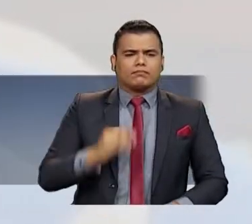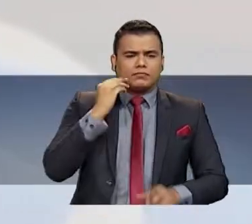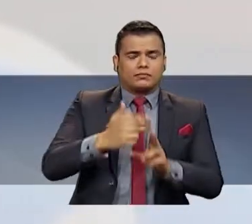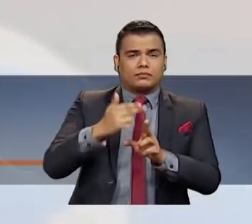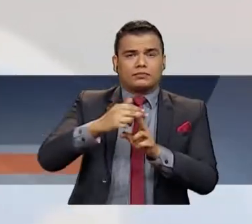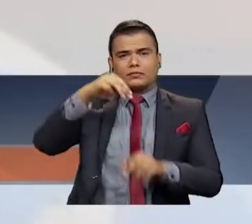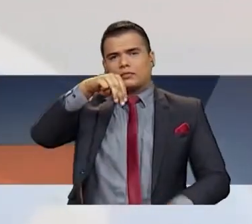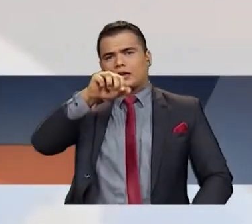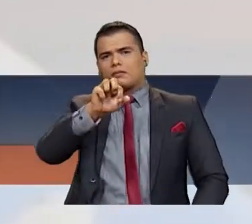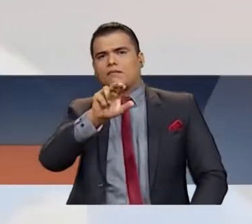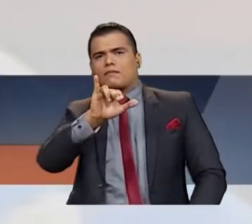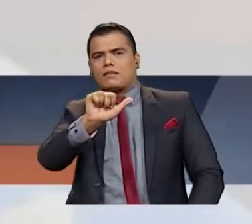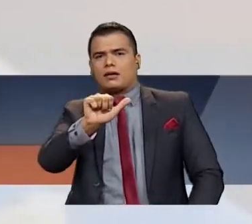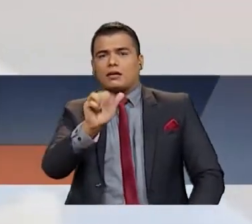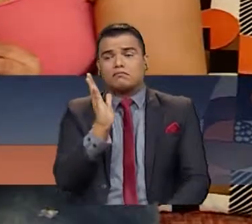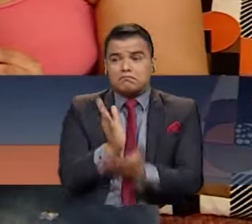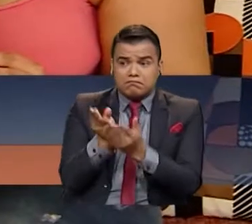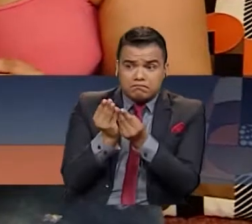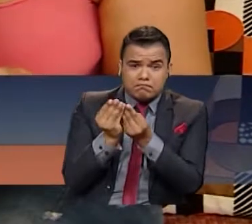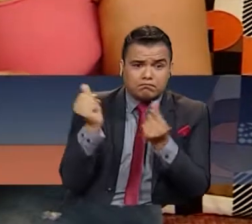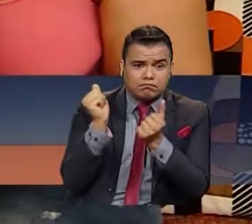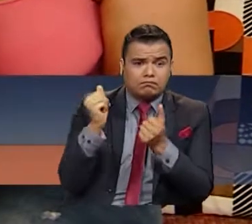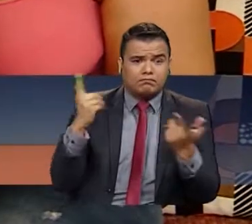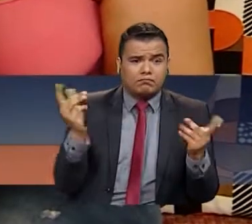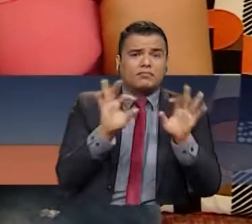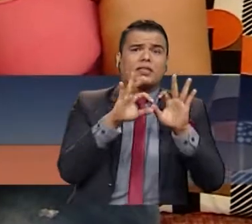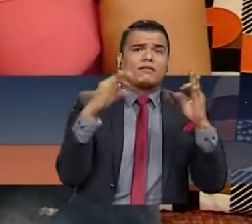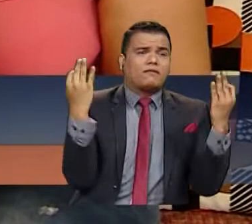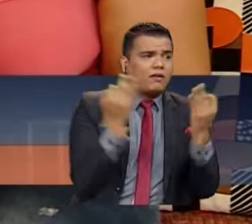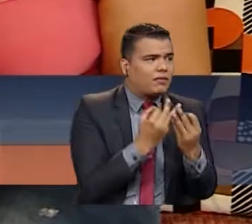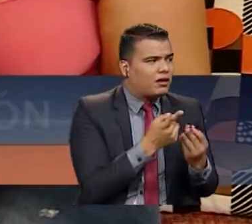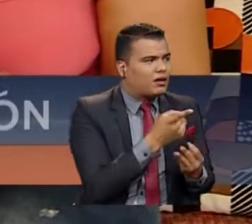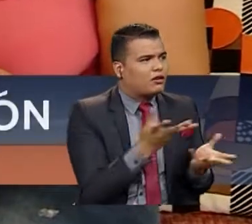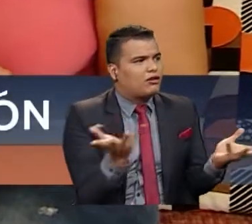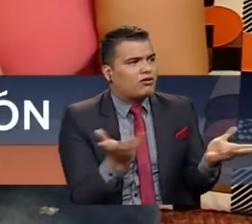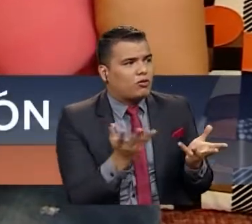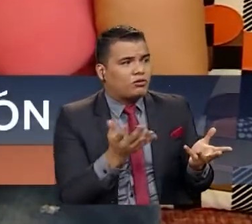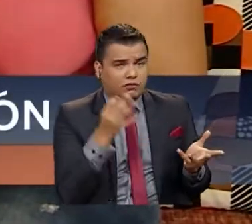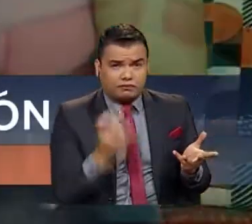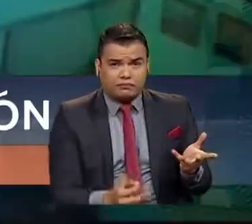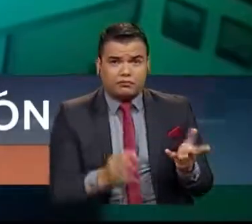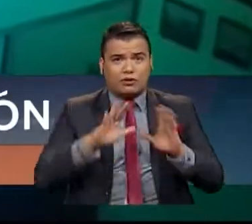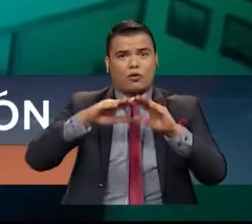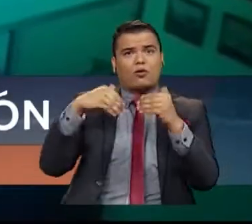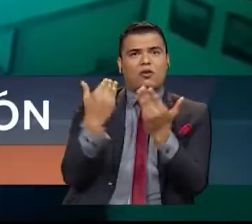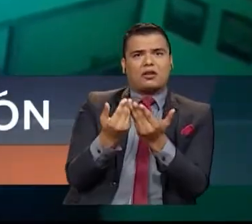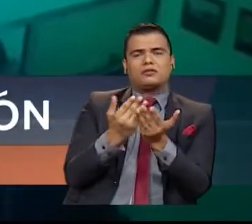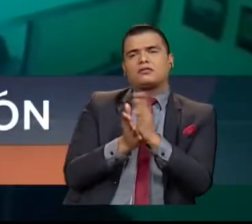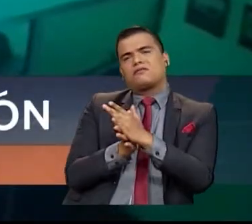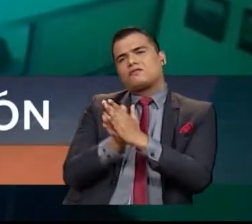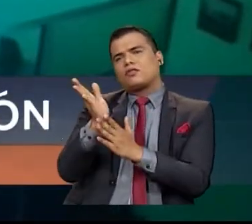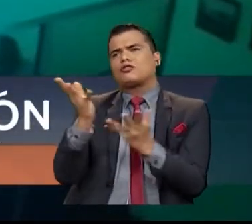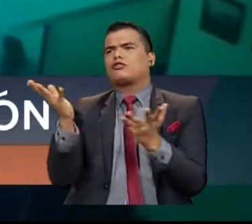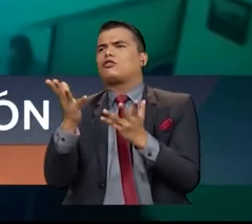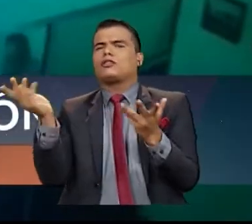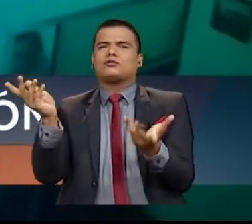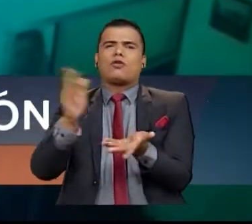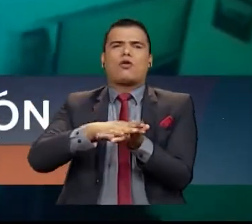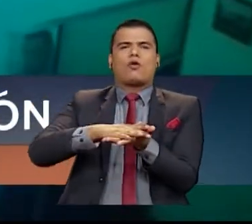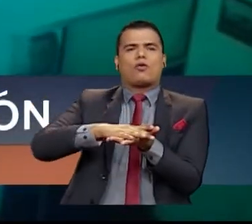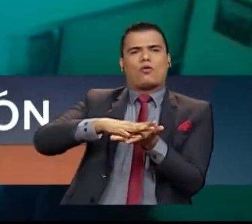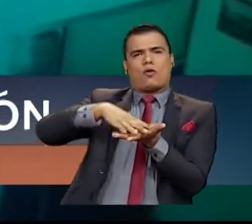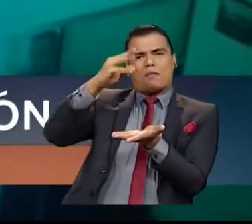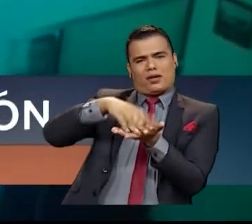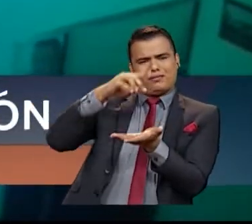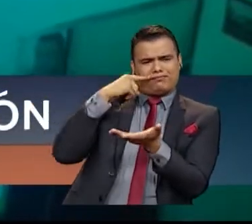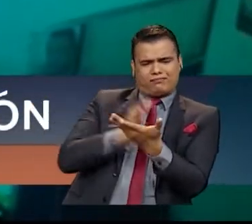Alejandra Cárdenas se encuentra desaparecida. Sus familiares no saben de ella desde que salió de su colegio buscando una fotocopiadora. Así fue